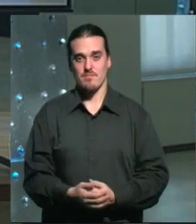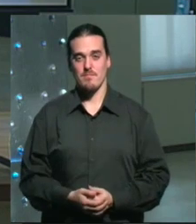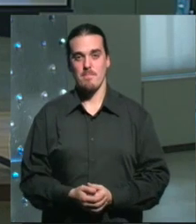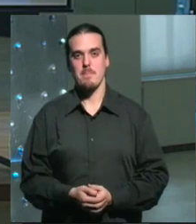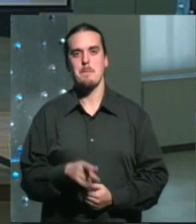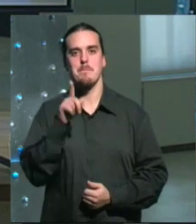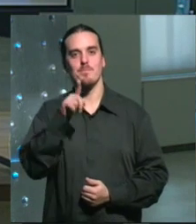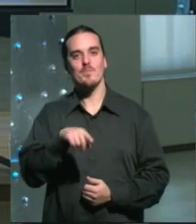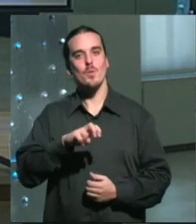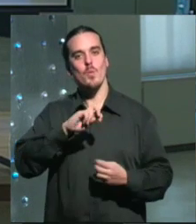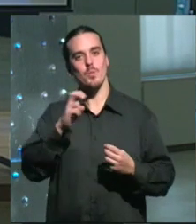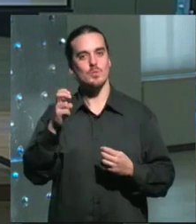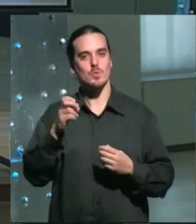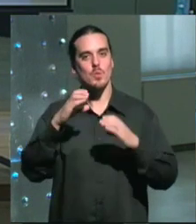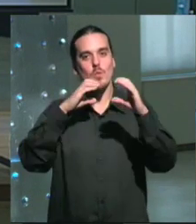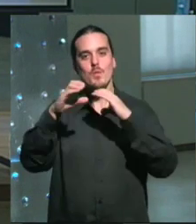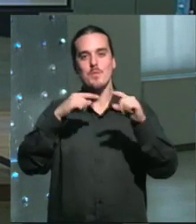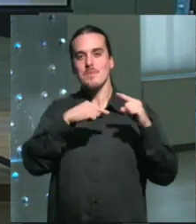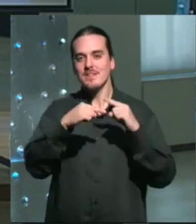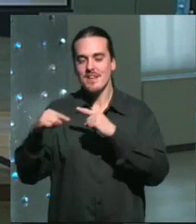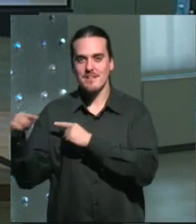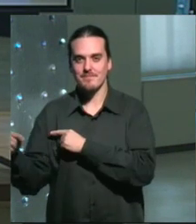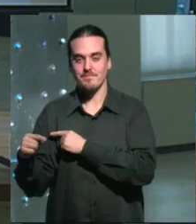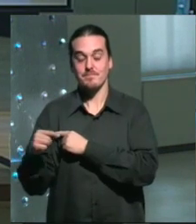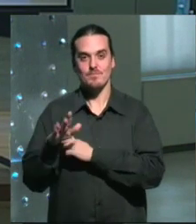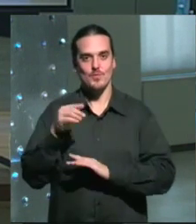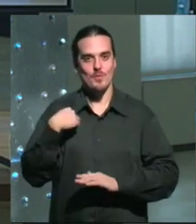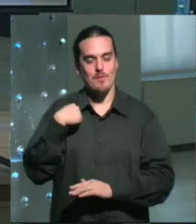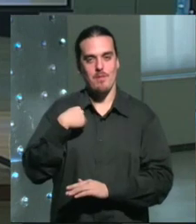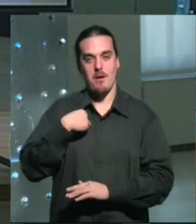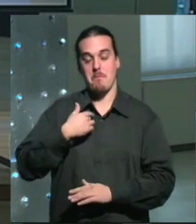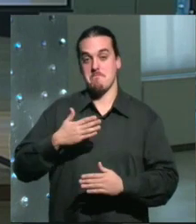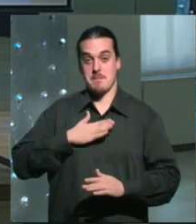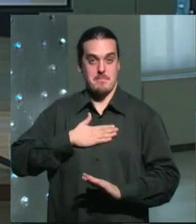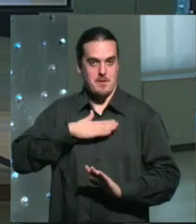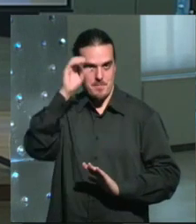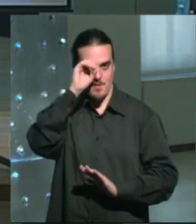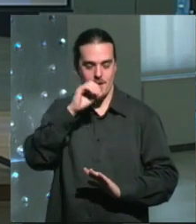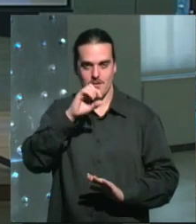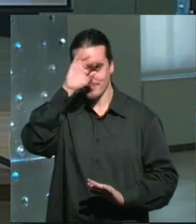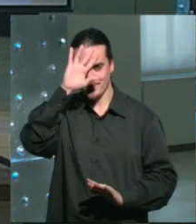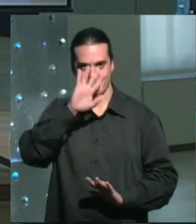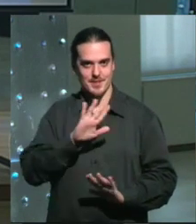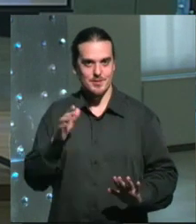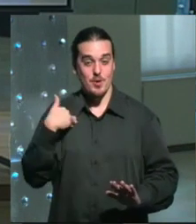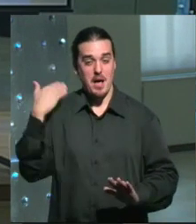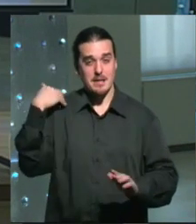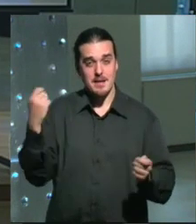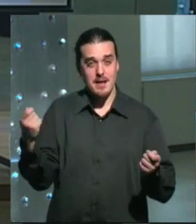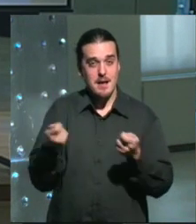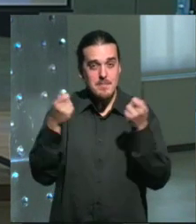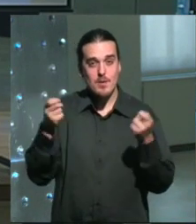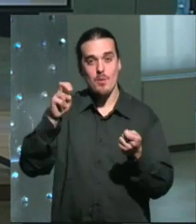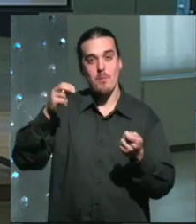La comunicación de los mensajes. Esto fue algo, francamente, para mí por lo menos sorprendente. Había trabajado en muchísimas campañas políticas anteriormente. Las nuevas